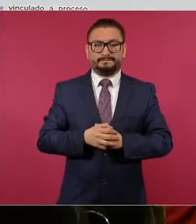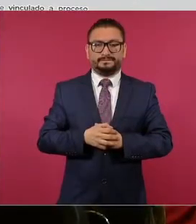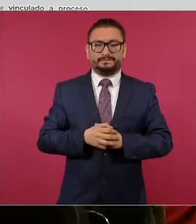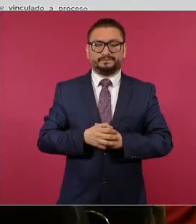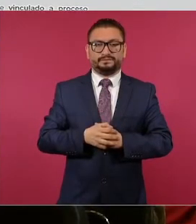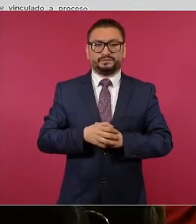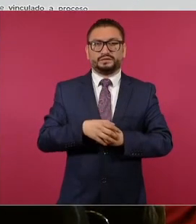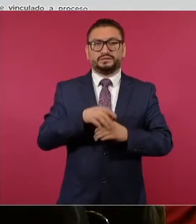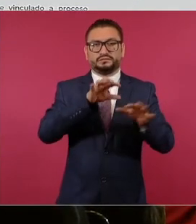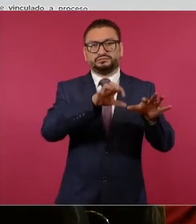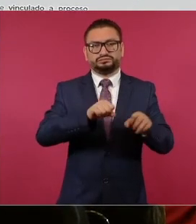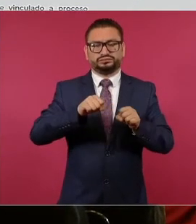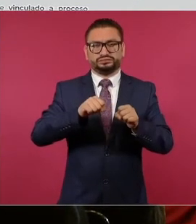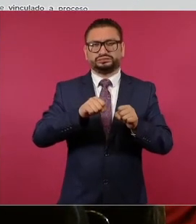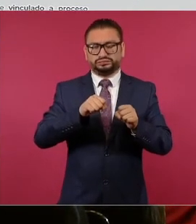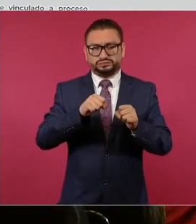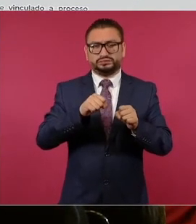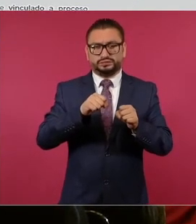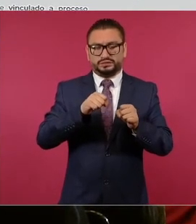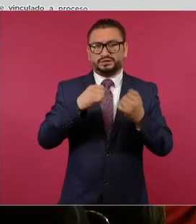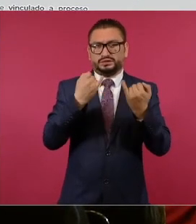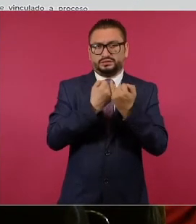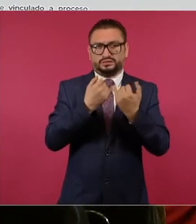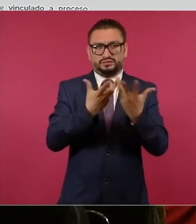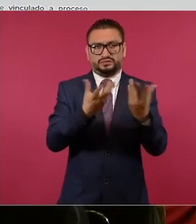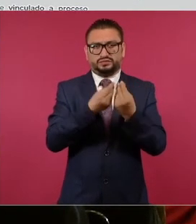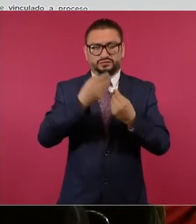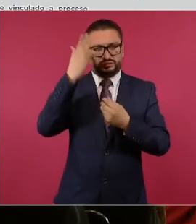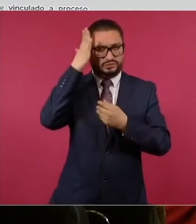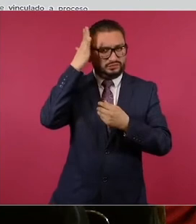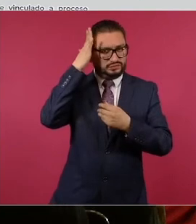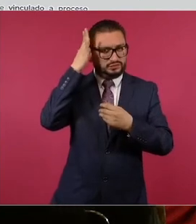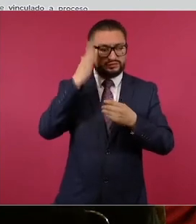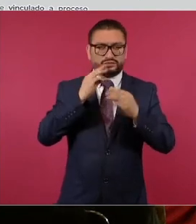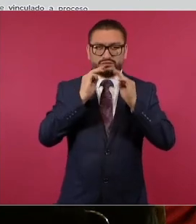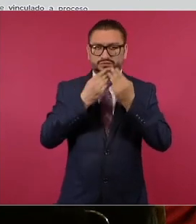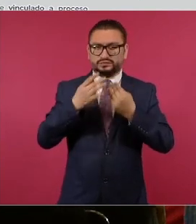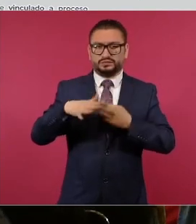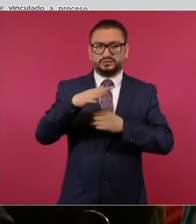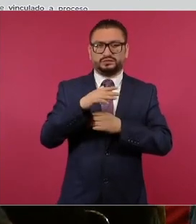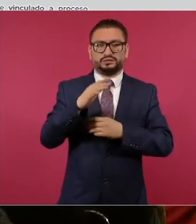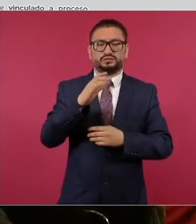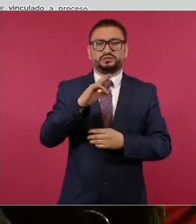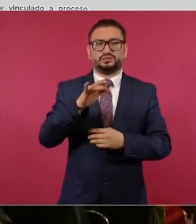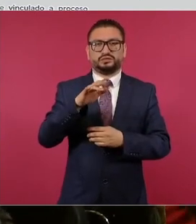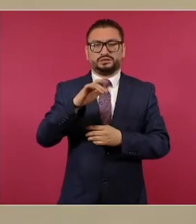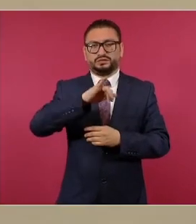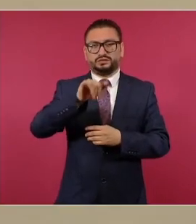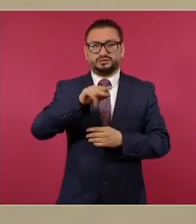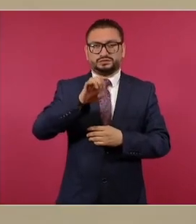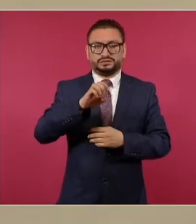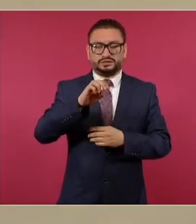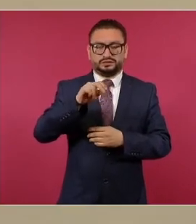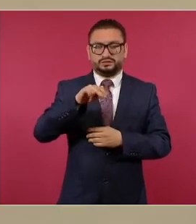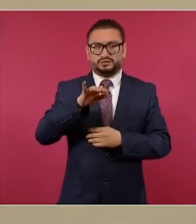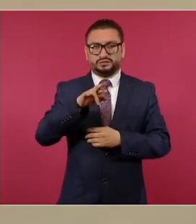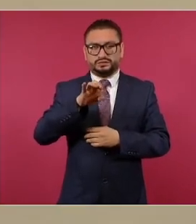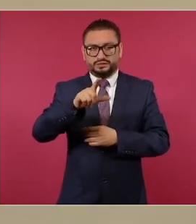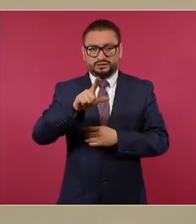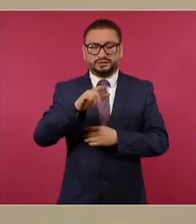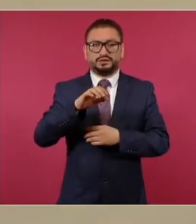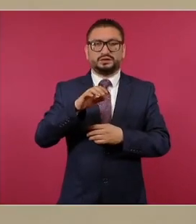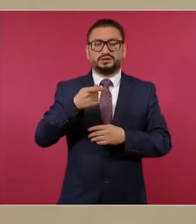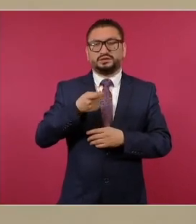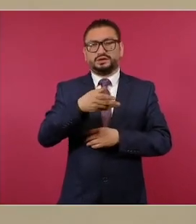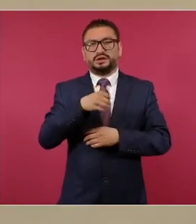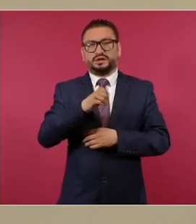Y lo detenido junto con quien fuera el líder criminal de Urique, José Noriel, alias El Chueco,